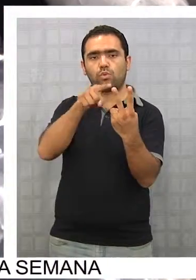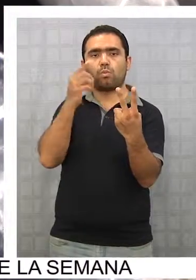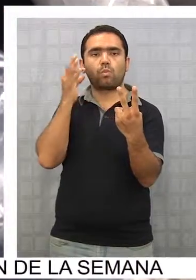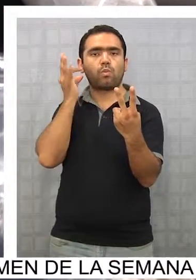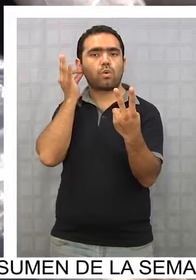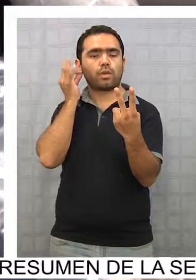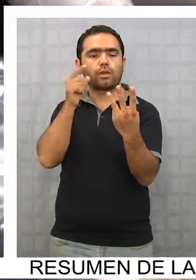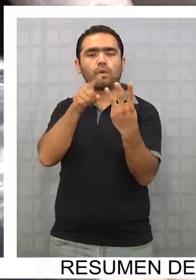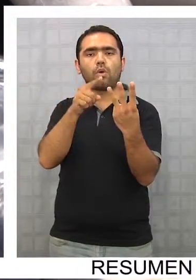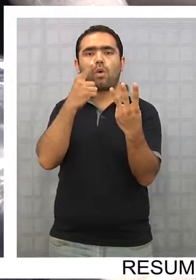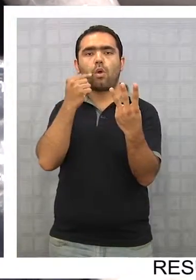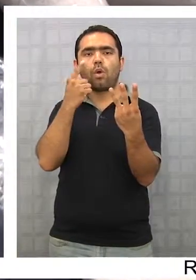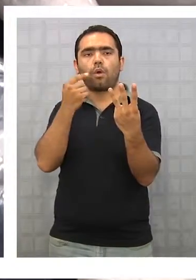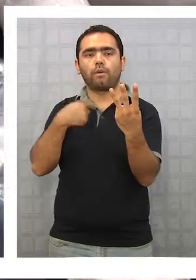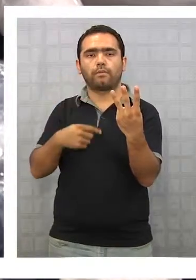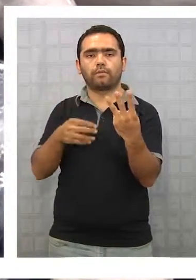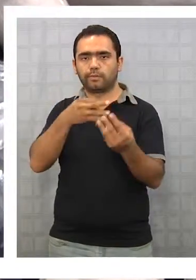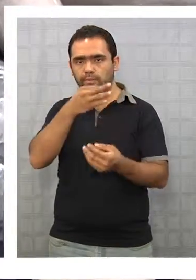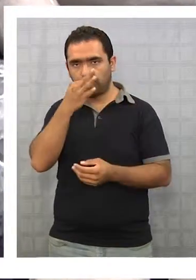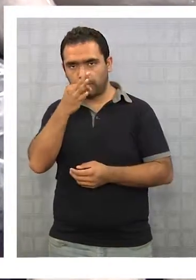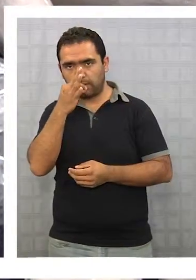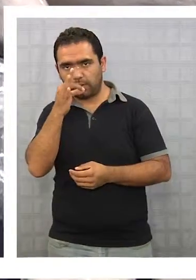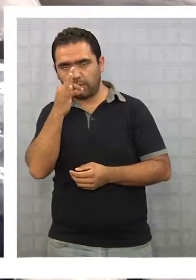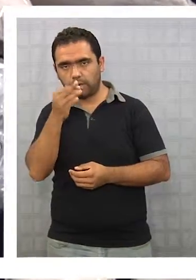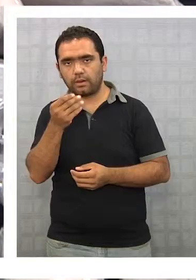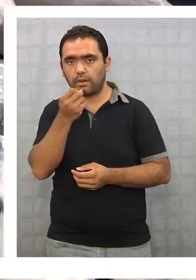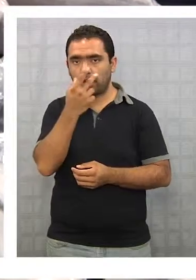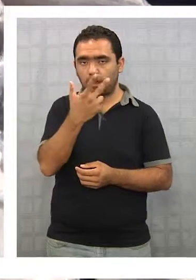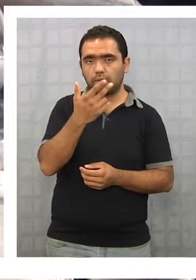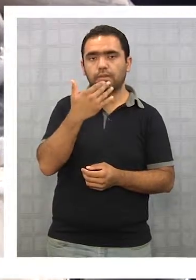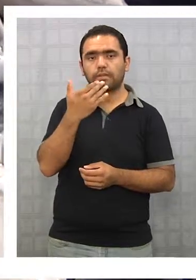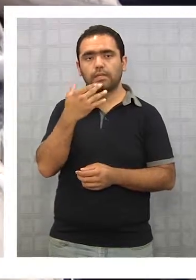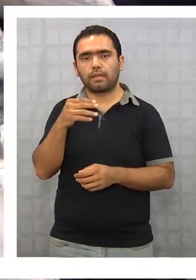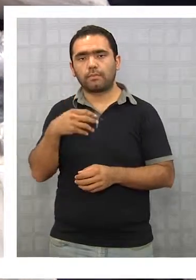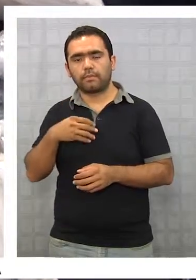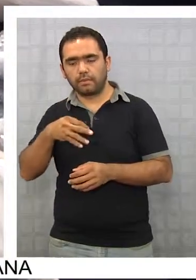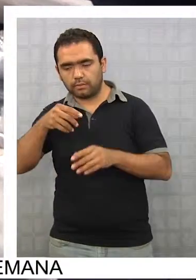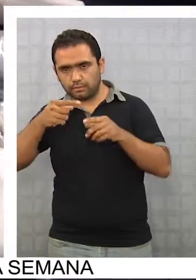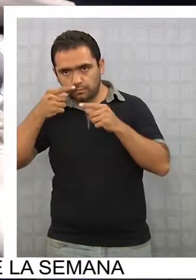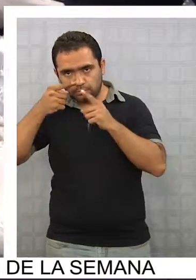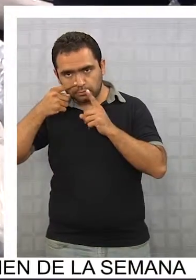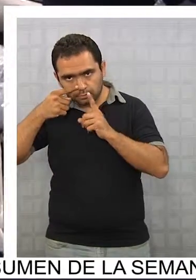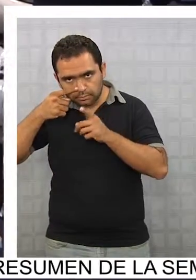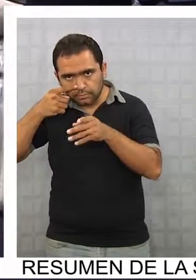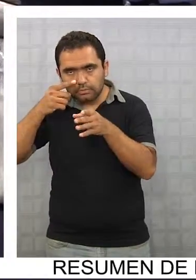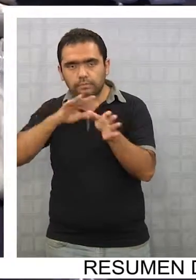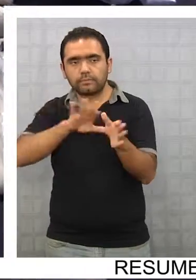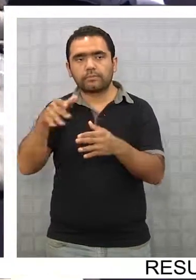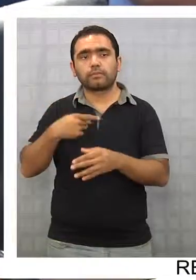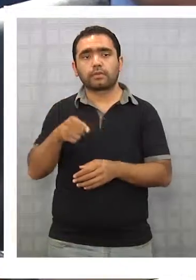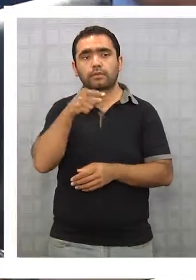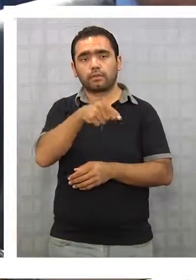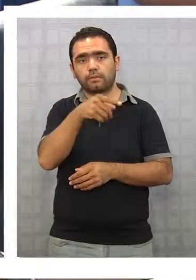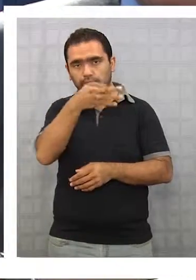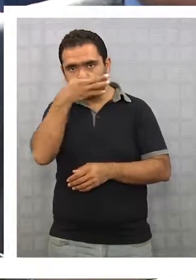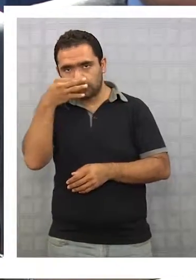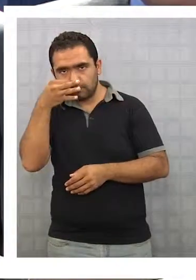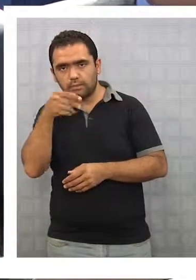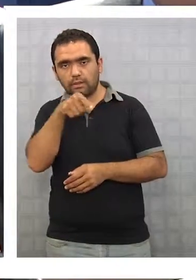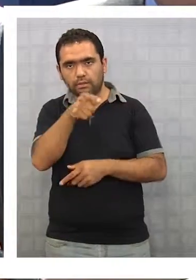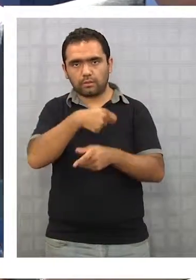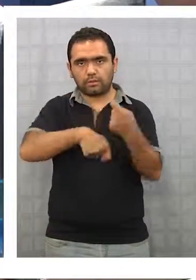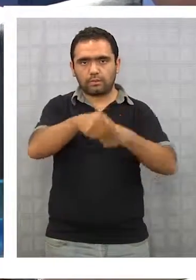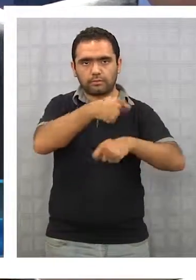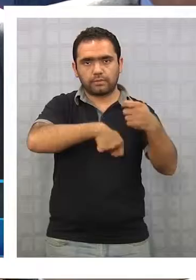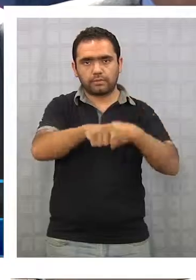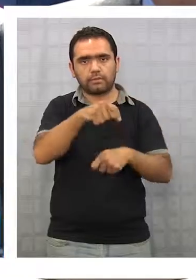con marihuana prensada y cocaína base. Se llegó a dilucidar y establecer recientemente que en el lugar se traficaba droga